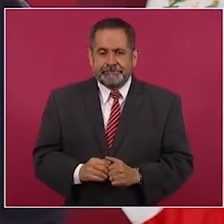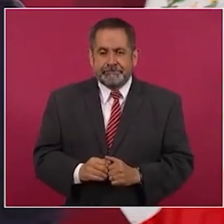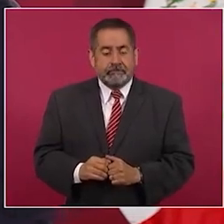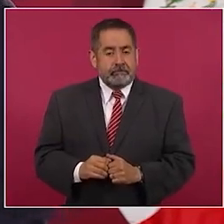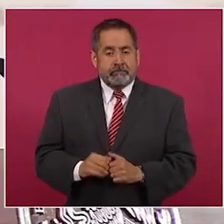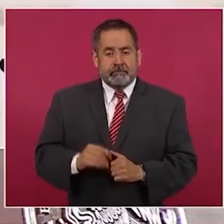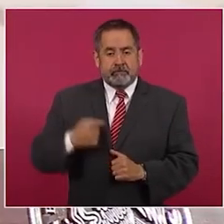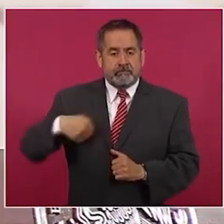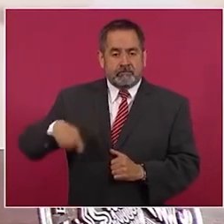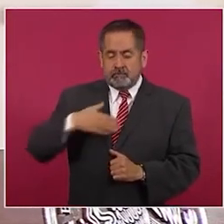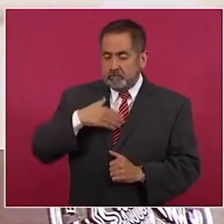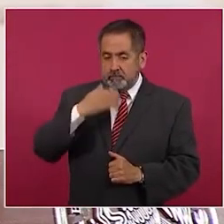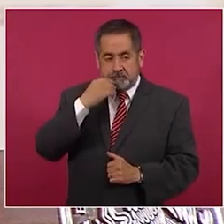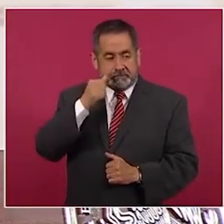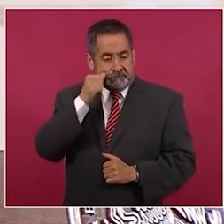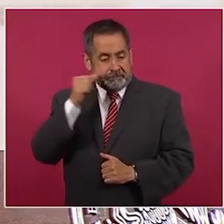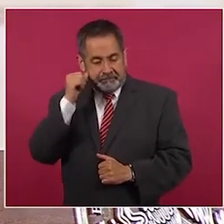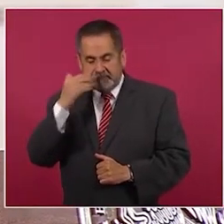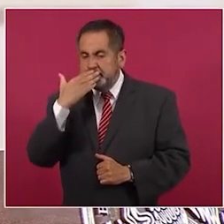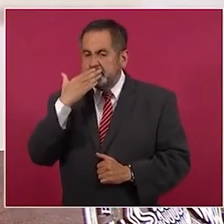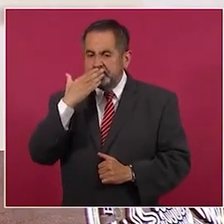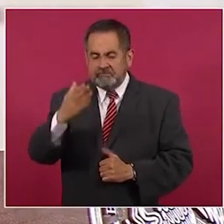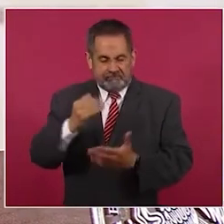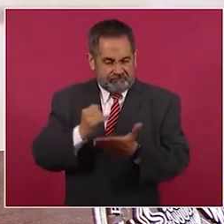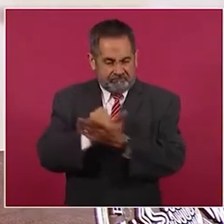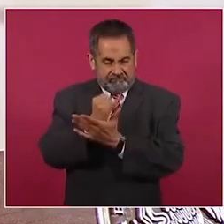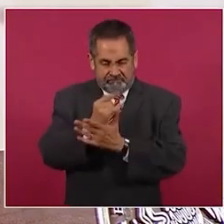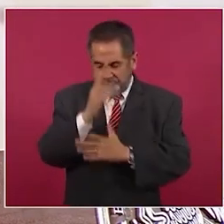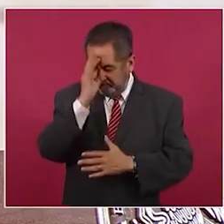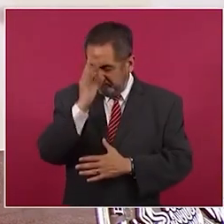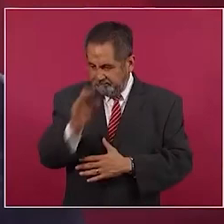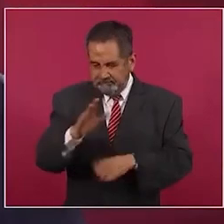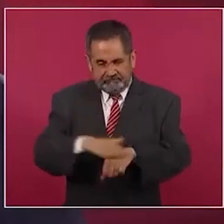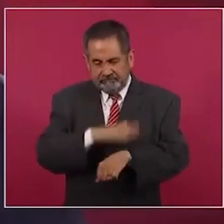una muy buena decisión la del día de ayer.